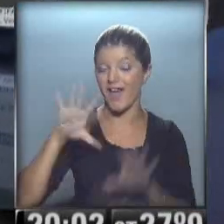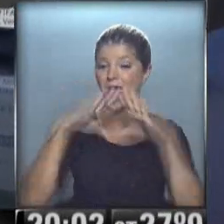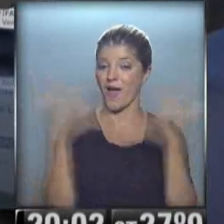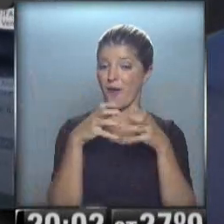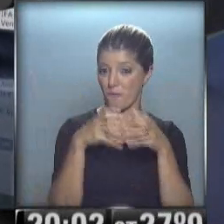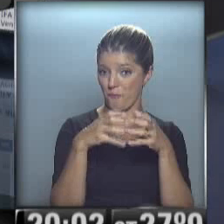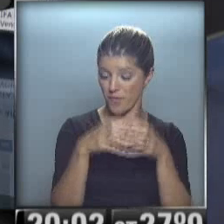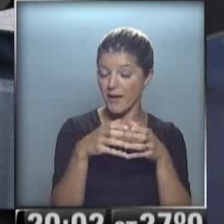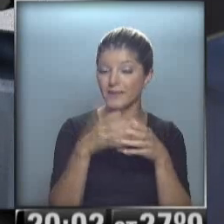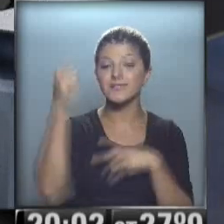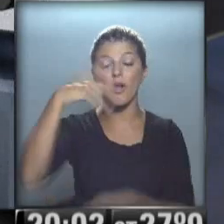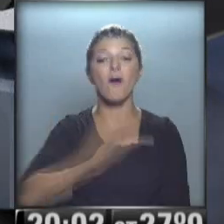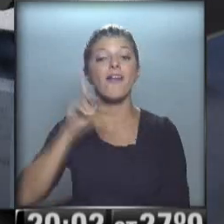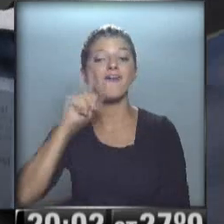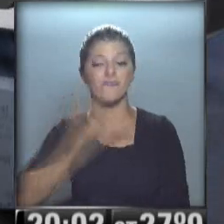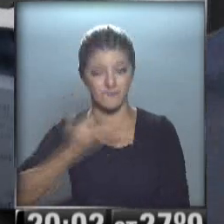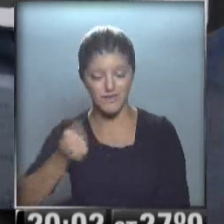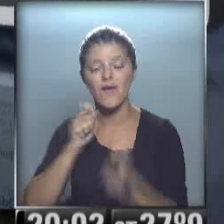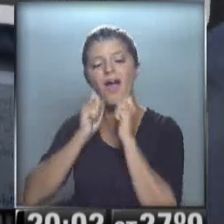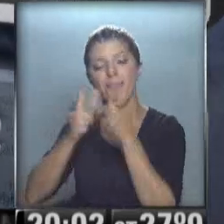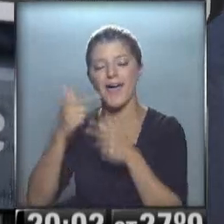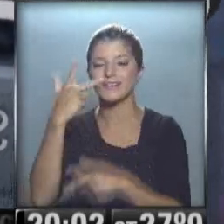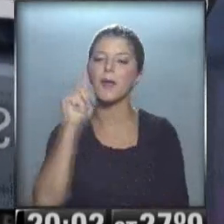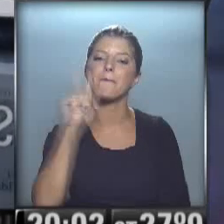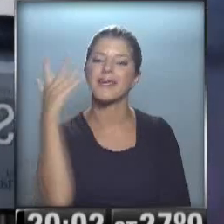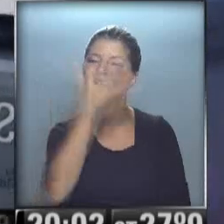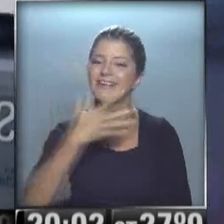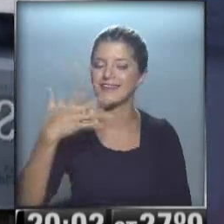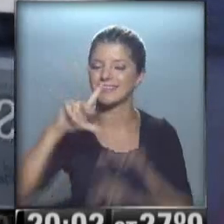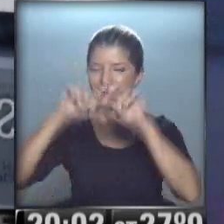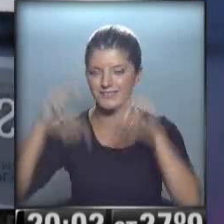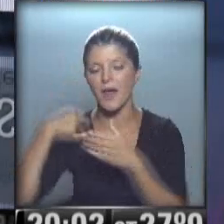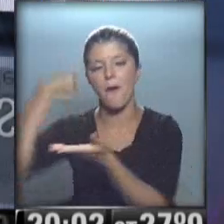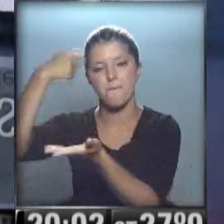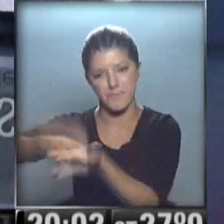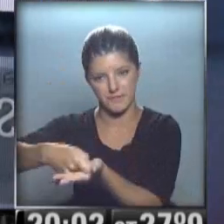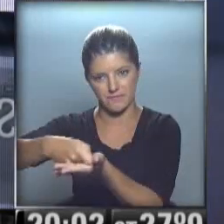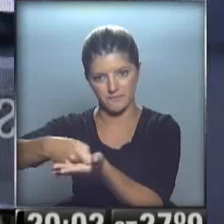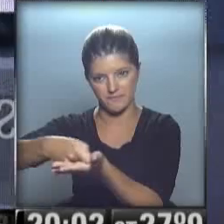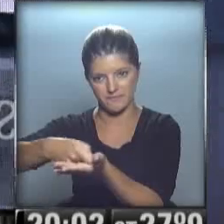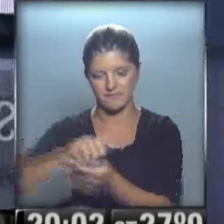2014. La FIFA entregará unas 3.500 entradas más de remanente.